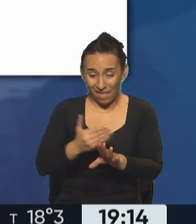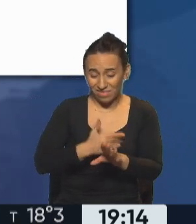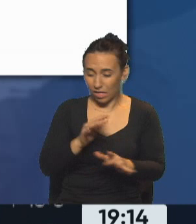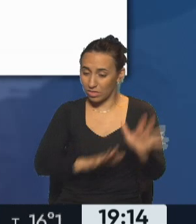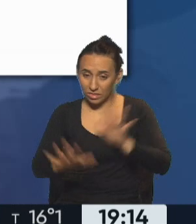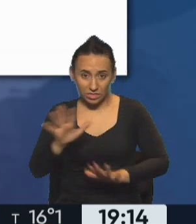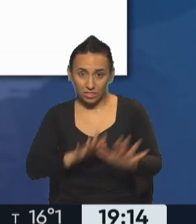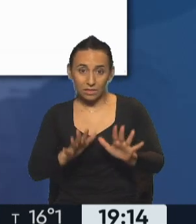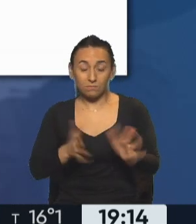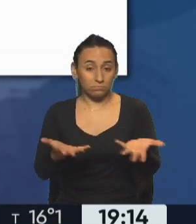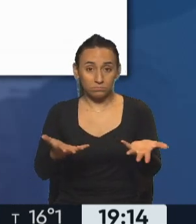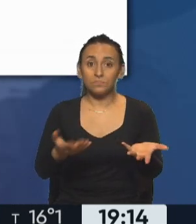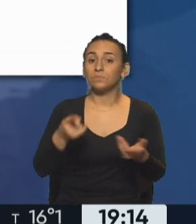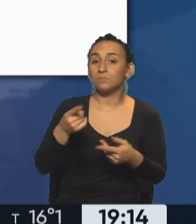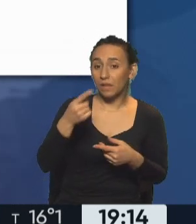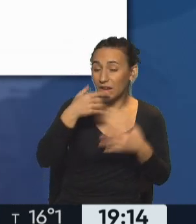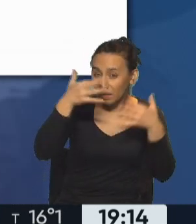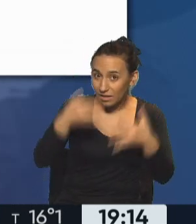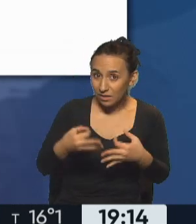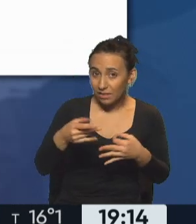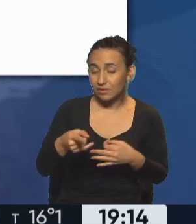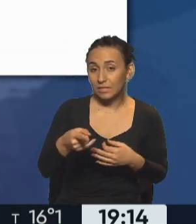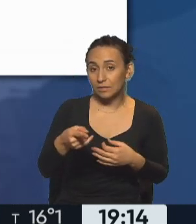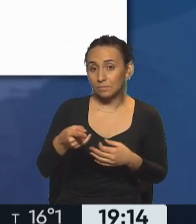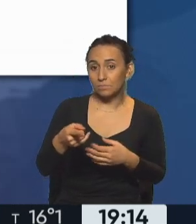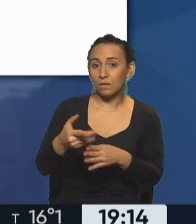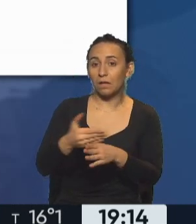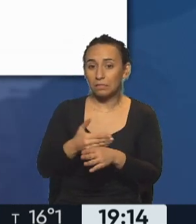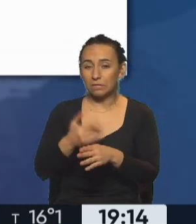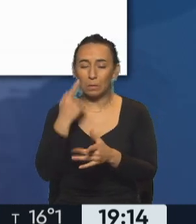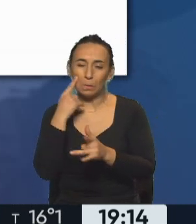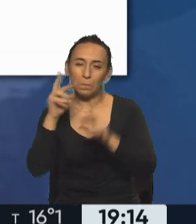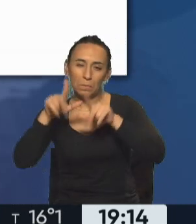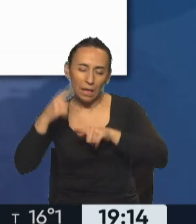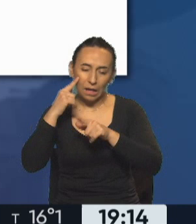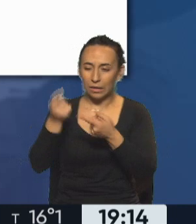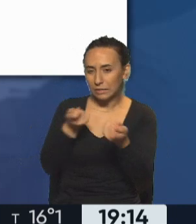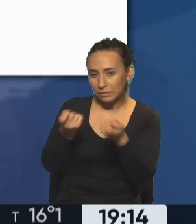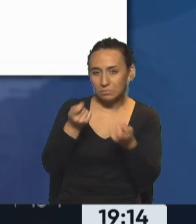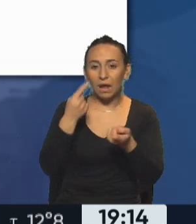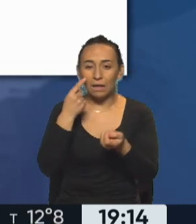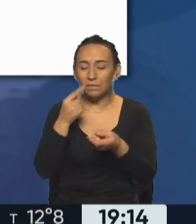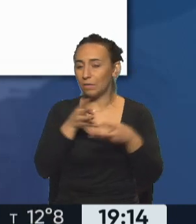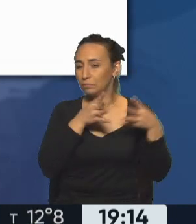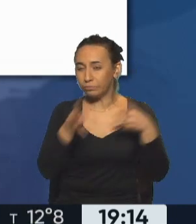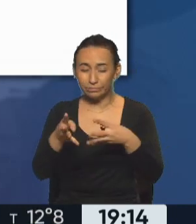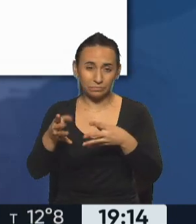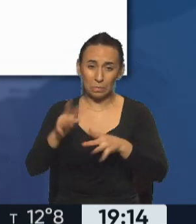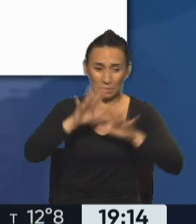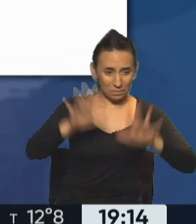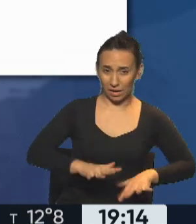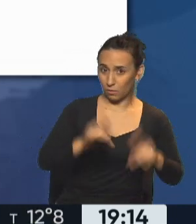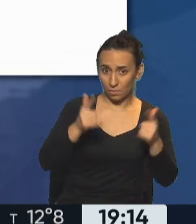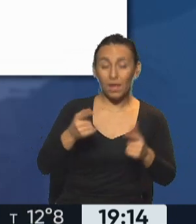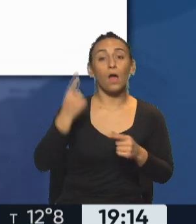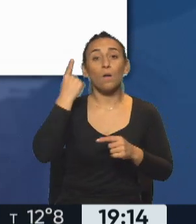acción militar. No se habían realizado previsiones para enfrentar una respuesta militar de magnitud, y